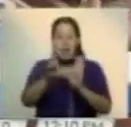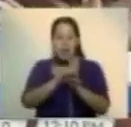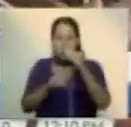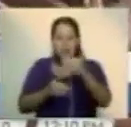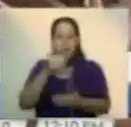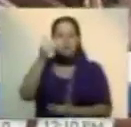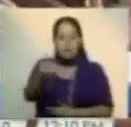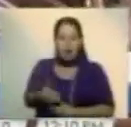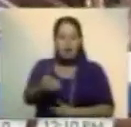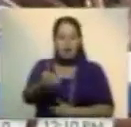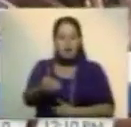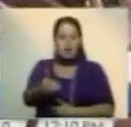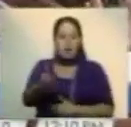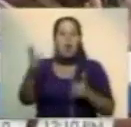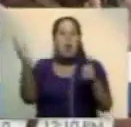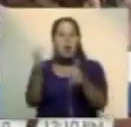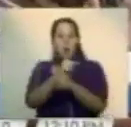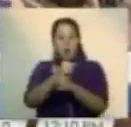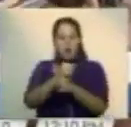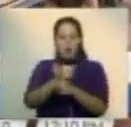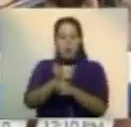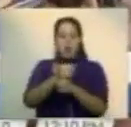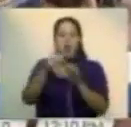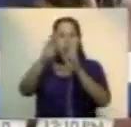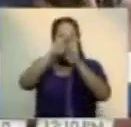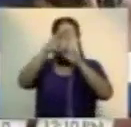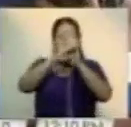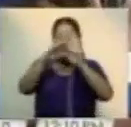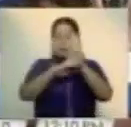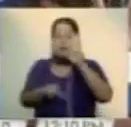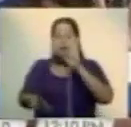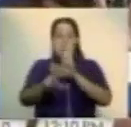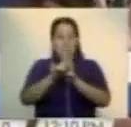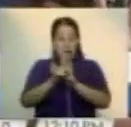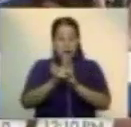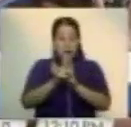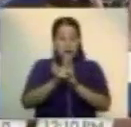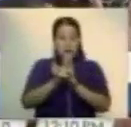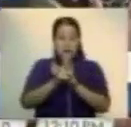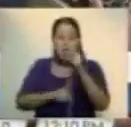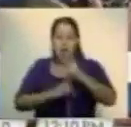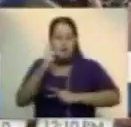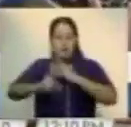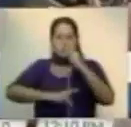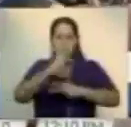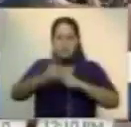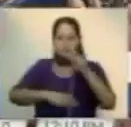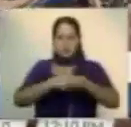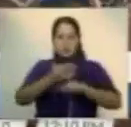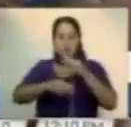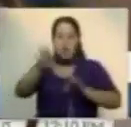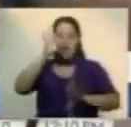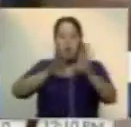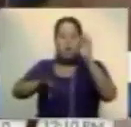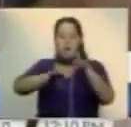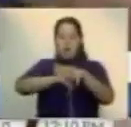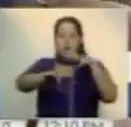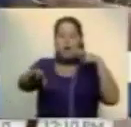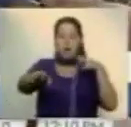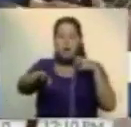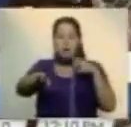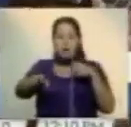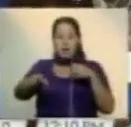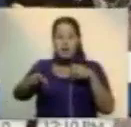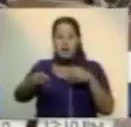allá, logramos implementar en la ley que el procedimiento se hiciera la escogencia con mayoría